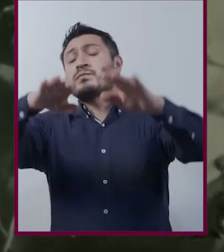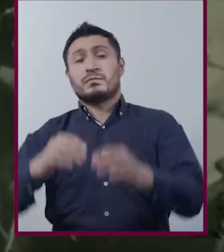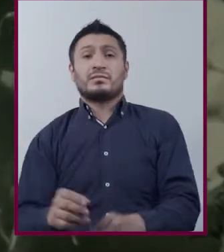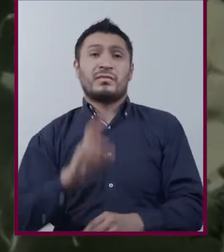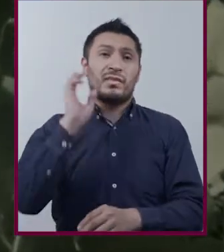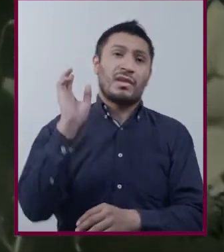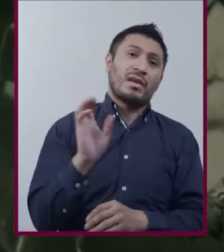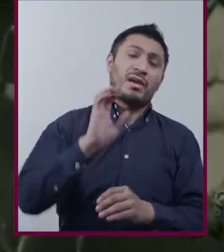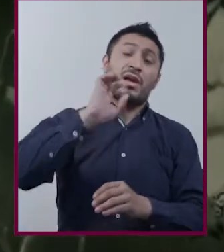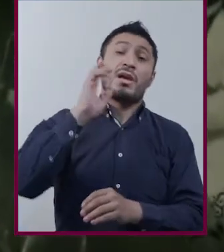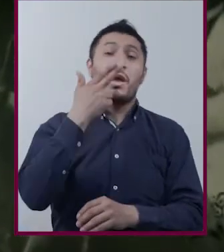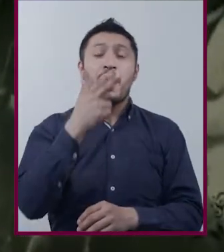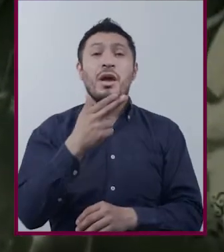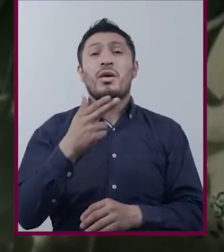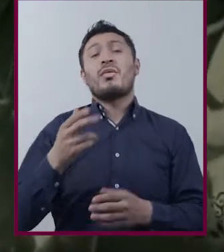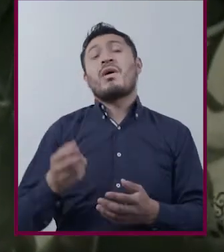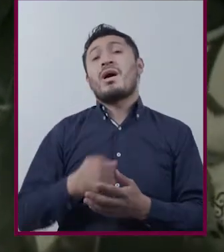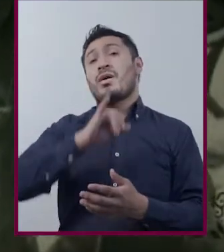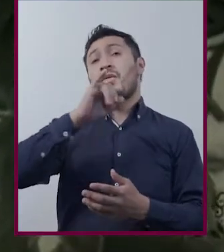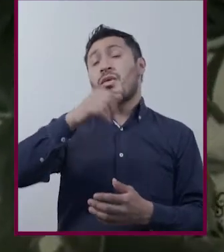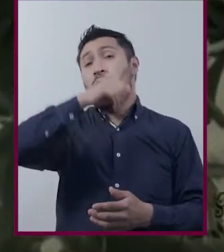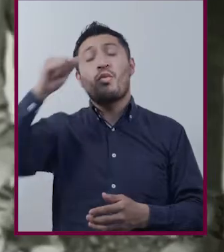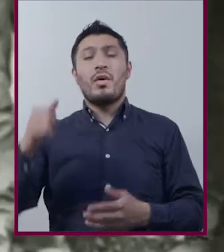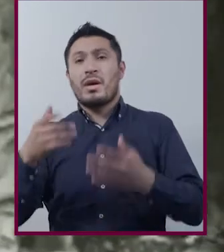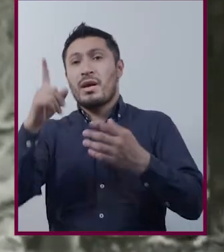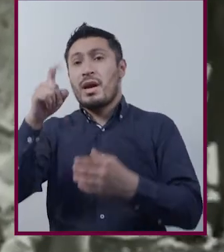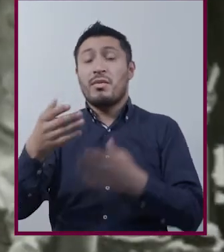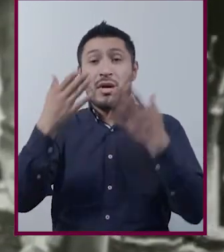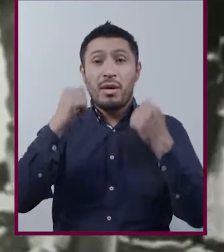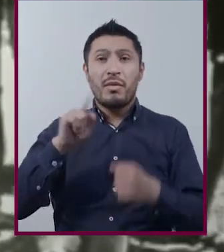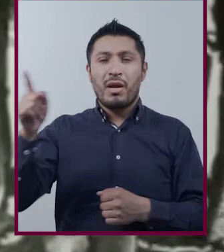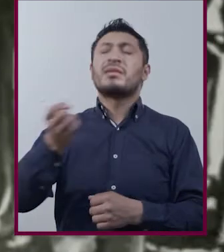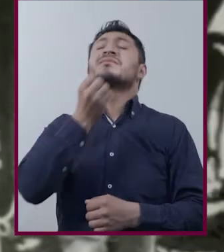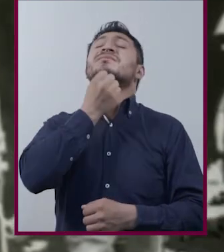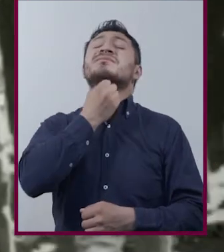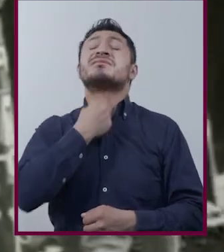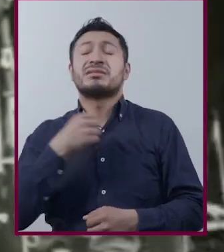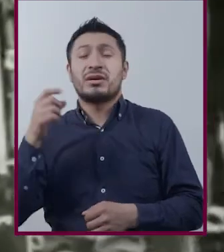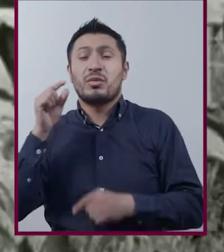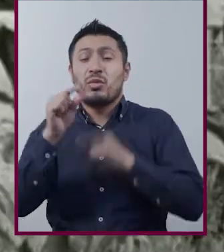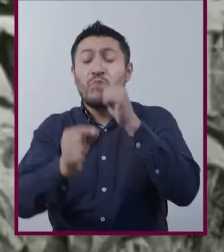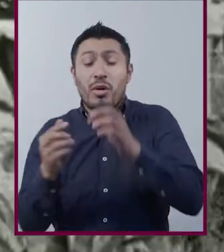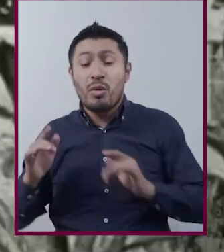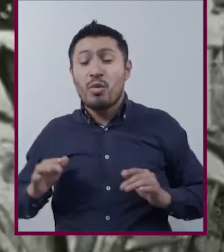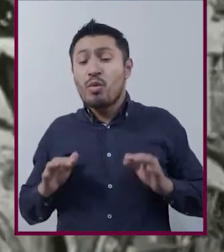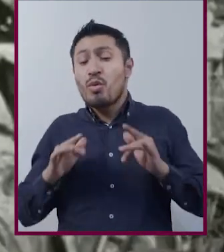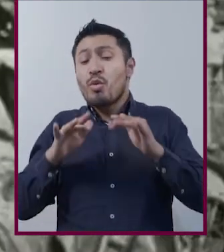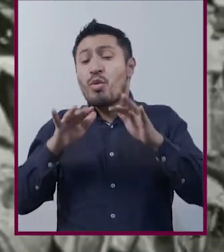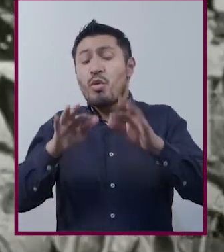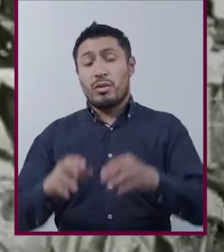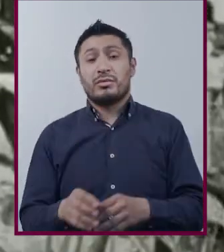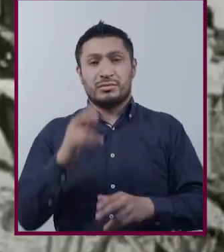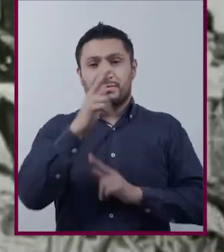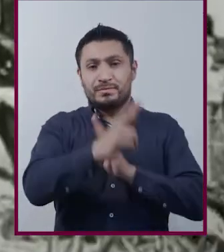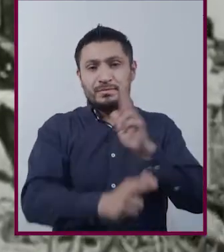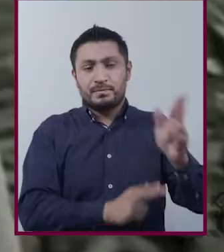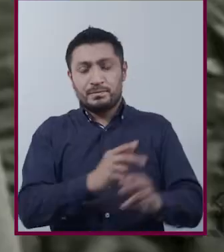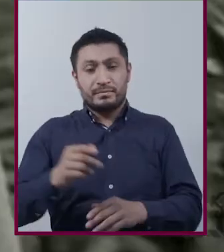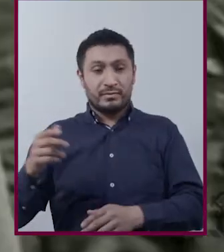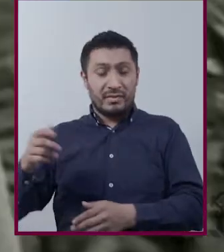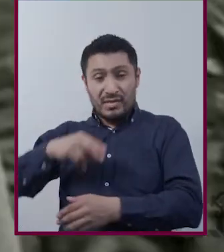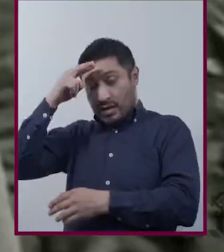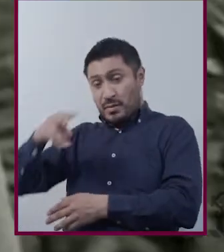Chihuahua y Juárez no había agua. Ellos tenían sed. Se fueron acercando a la vía. El tren que viene de